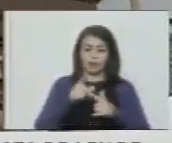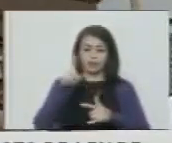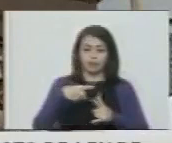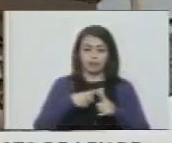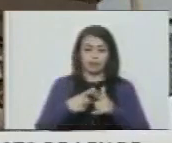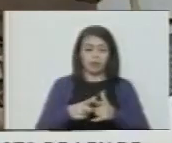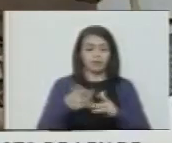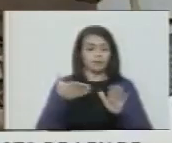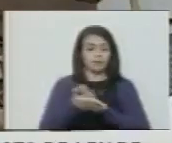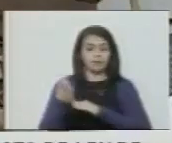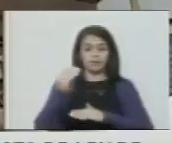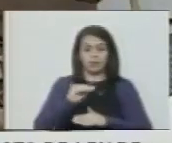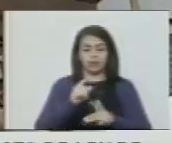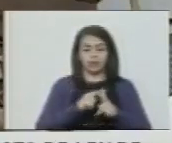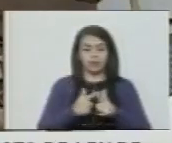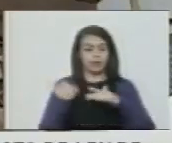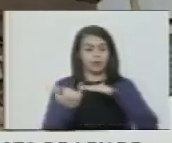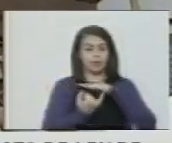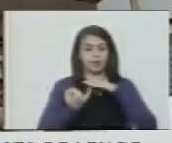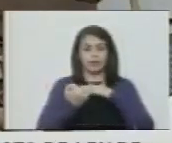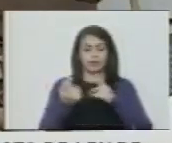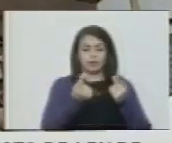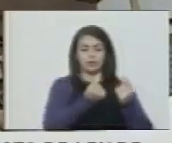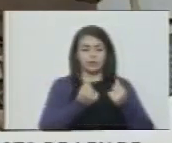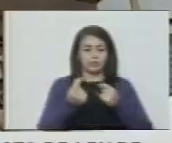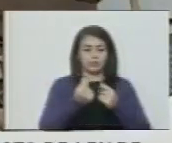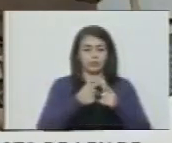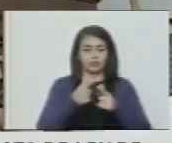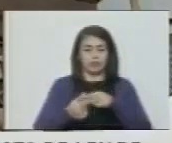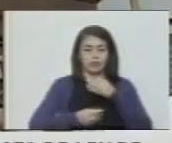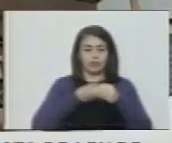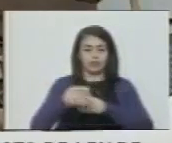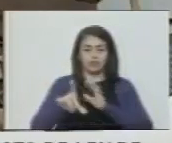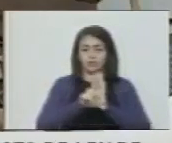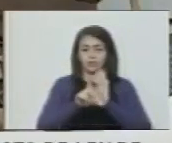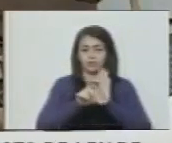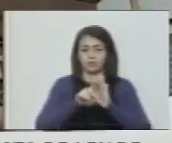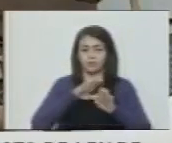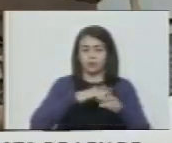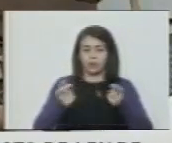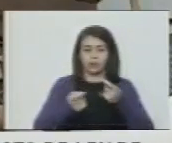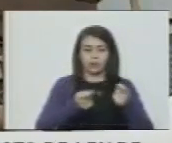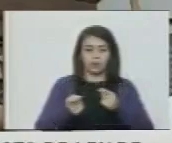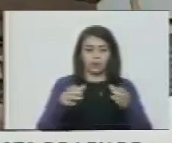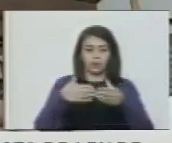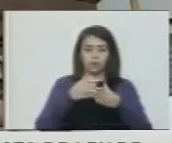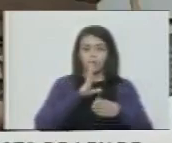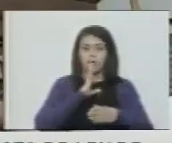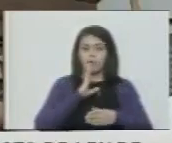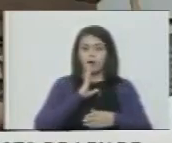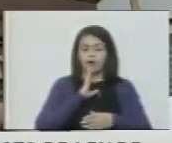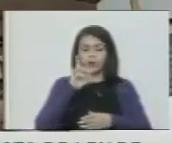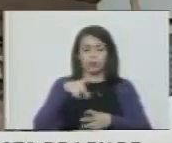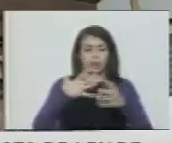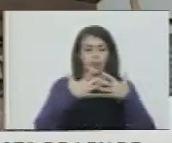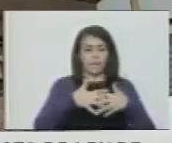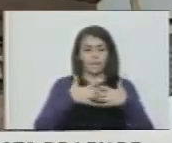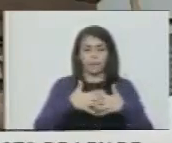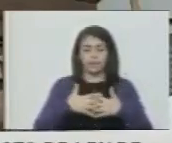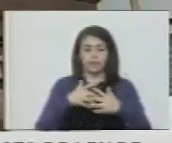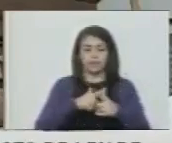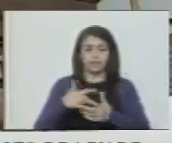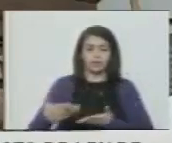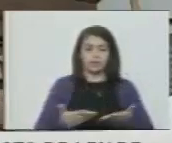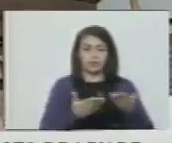Los canales alternativos involucran a las instituciones financieras regidas por la ley que regula el sector bancario, las empresas